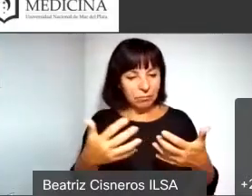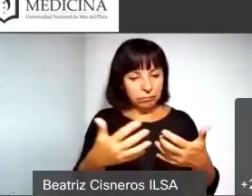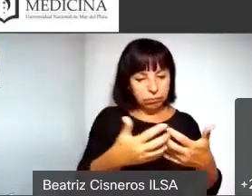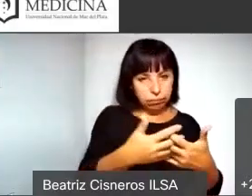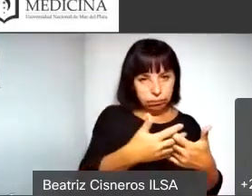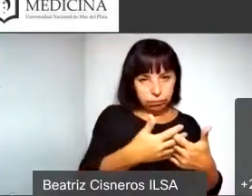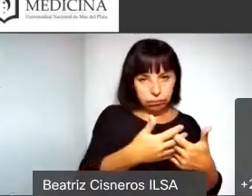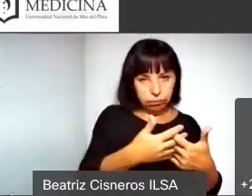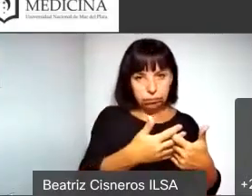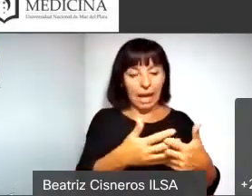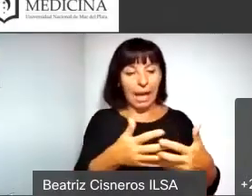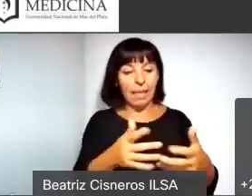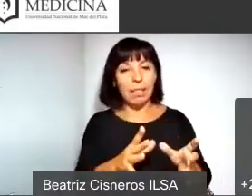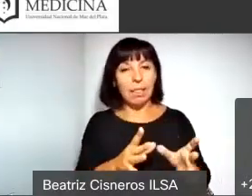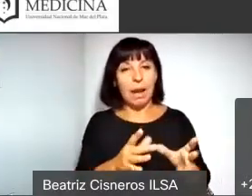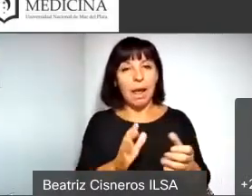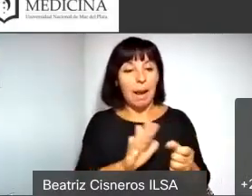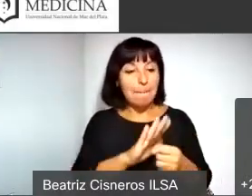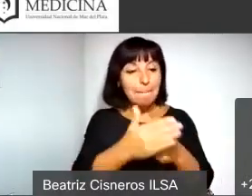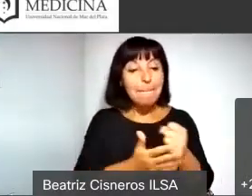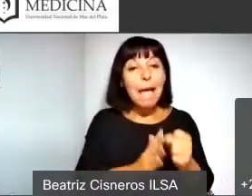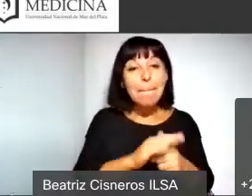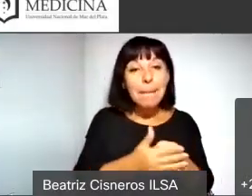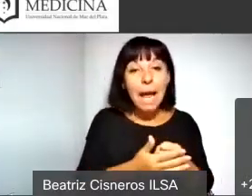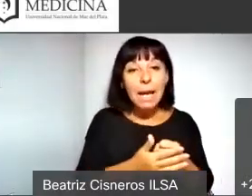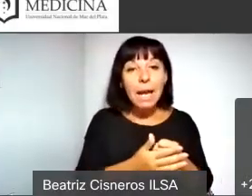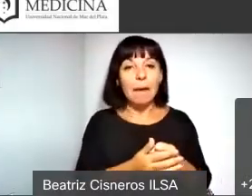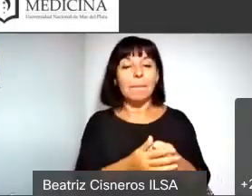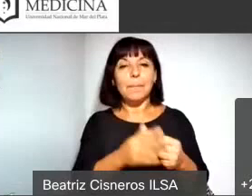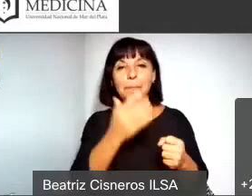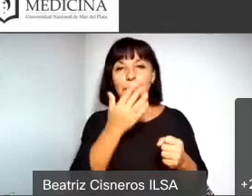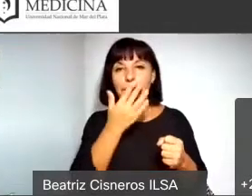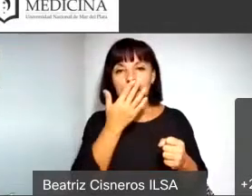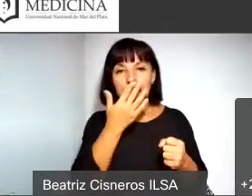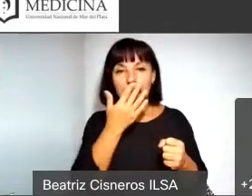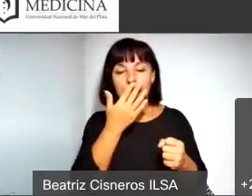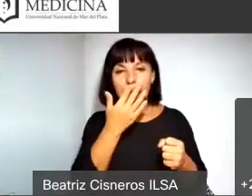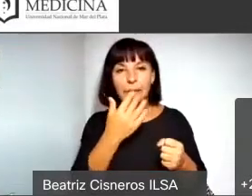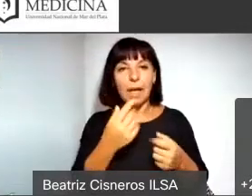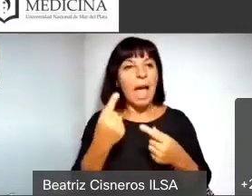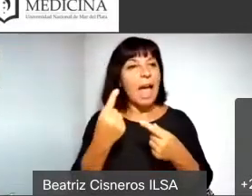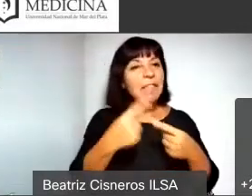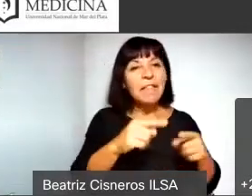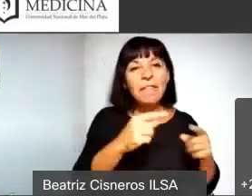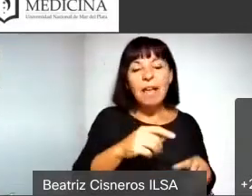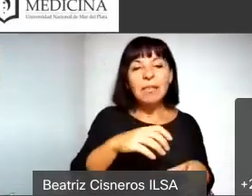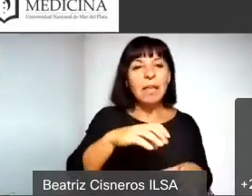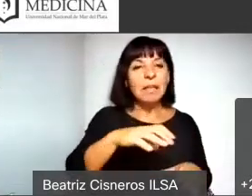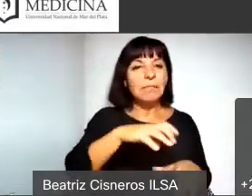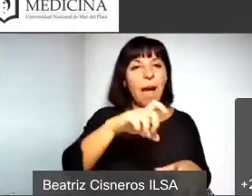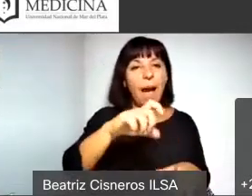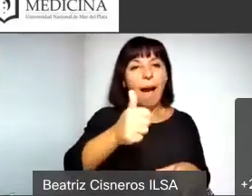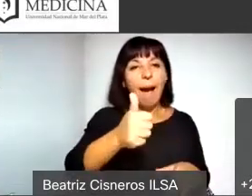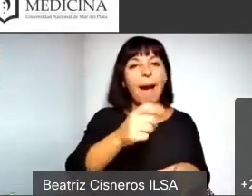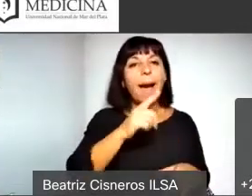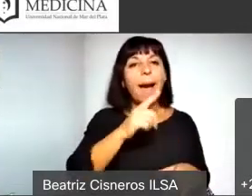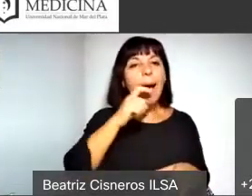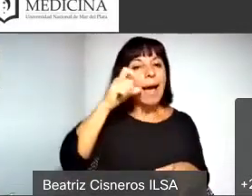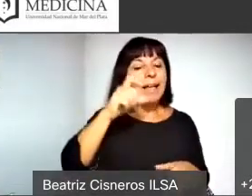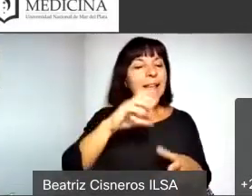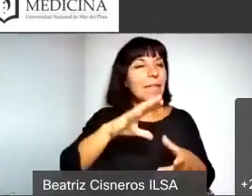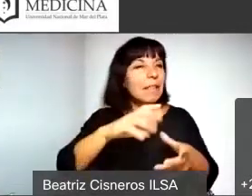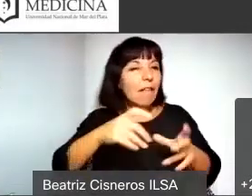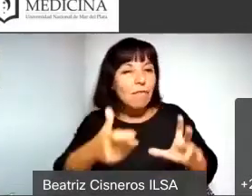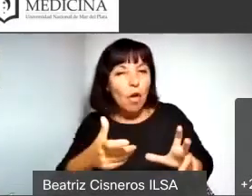este proceso, a través del transporte pasivo. Sin embargo, existen diferentes categorías, ¿sí? Formas de transporte